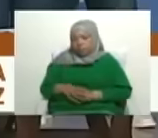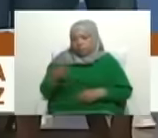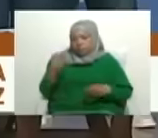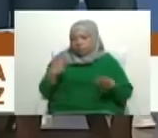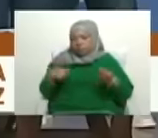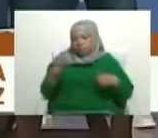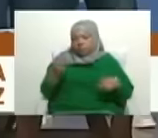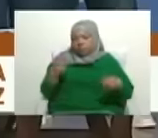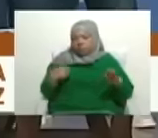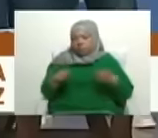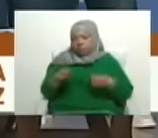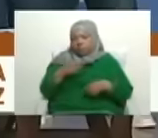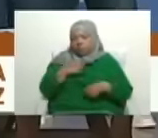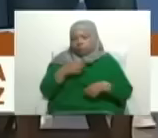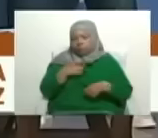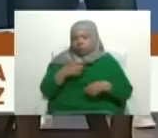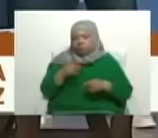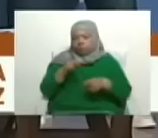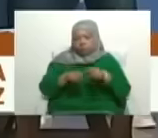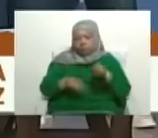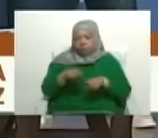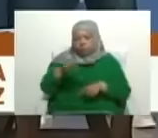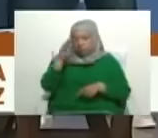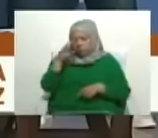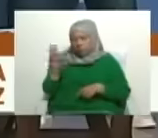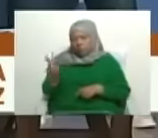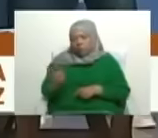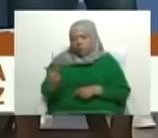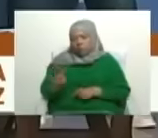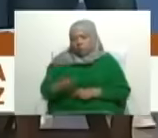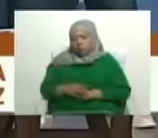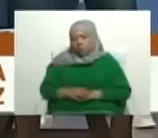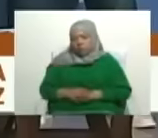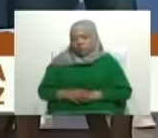sabotaje contra el equipamiento militar de Venezuela,